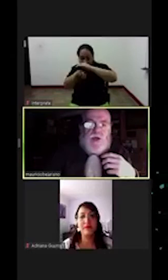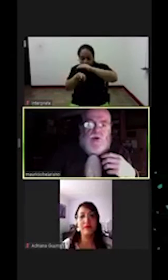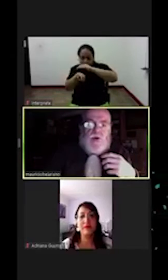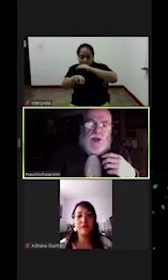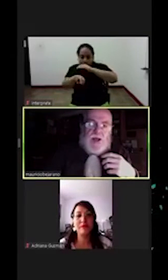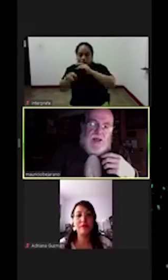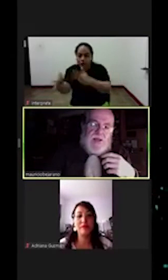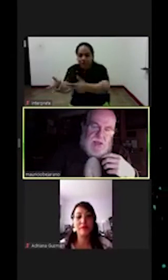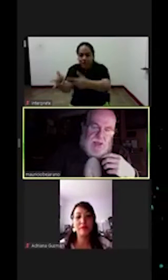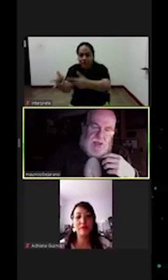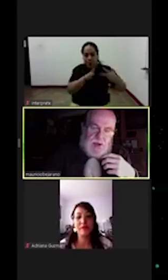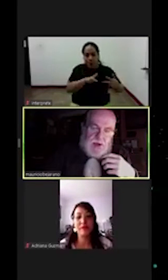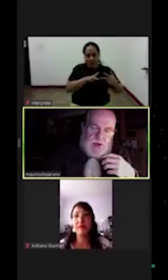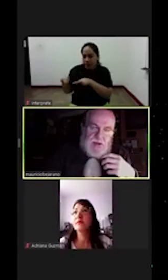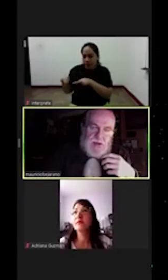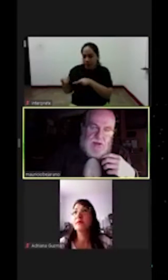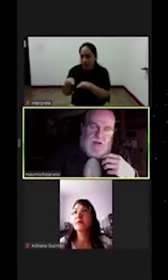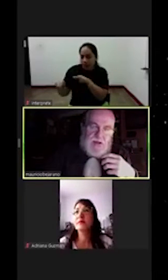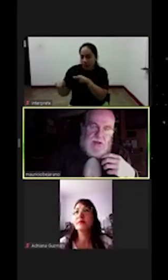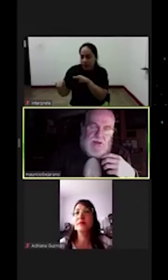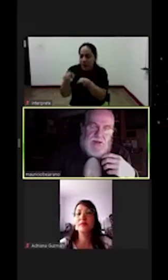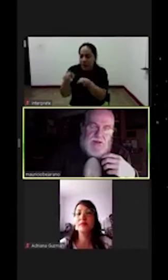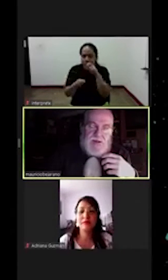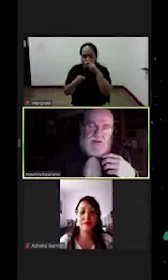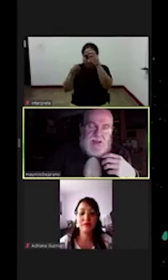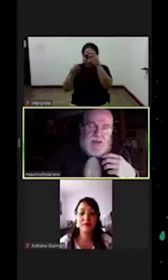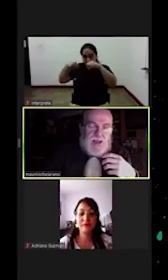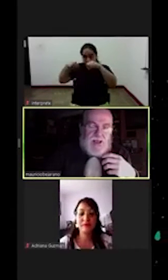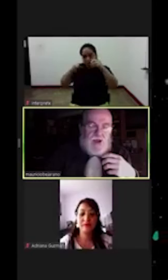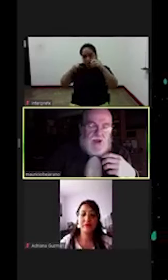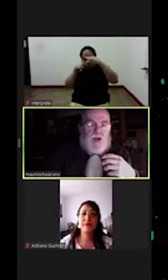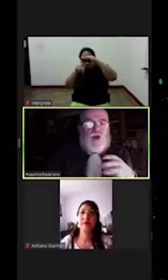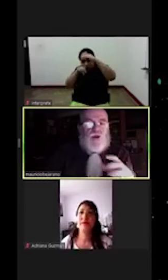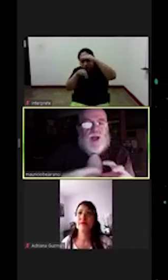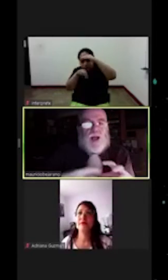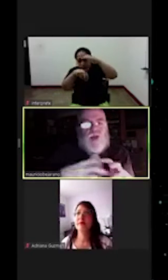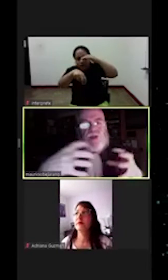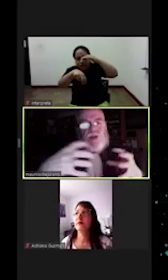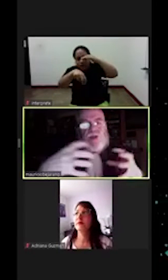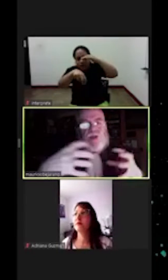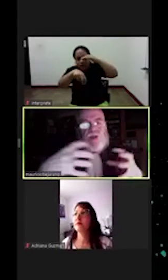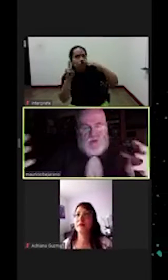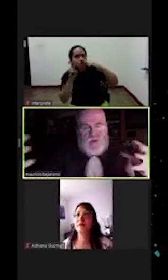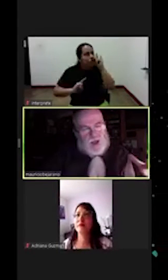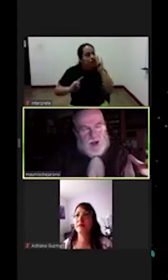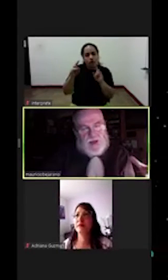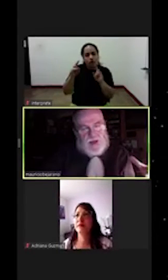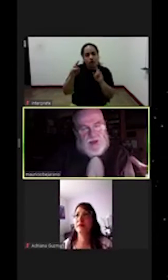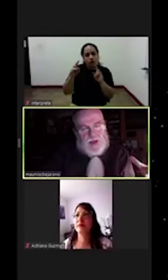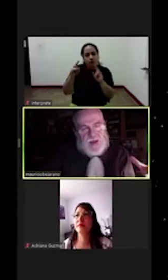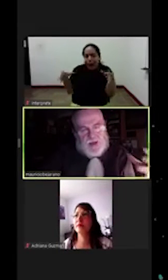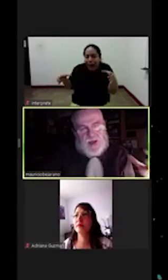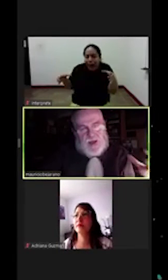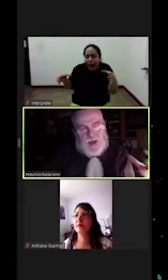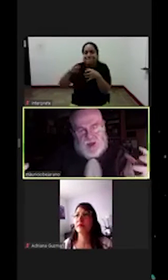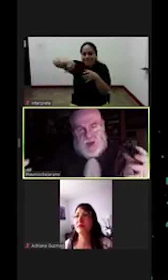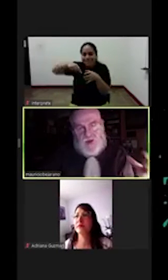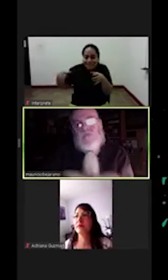para que la gente pudiera entrar y el sonido estuviera contenido literalmente en un